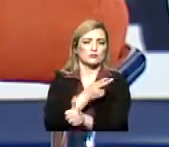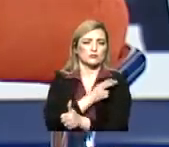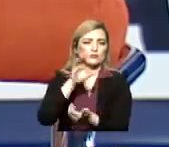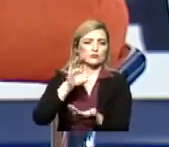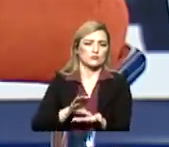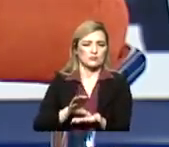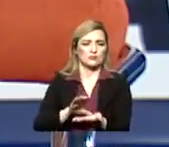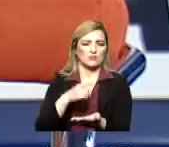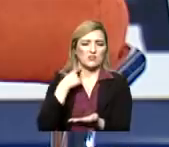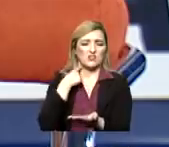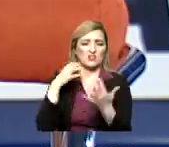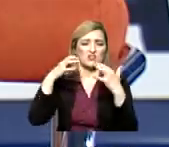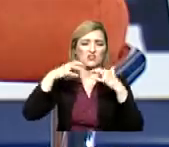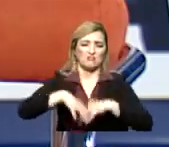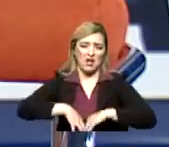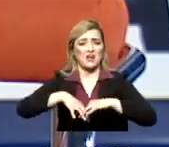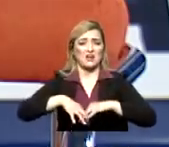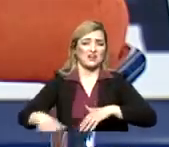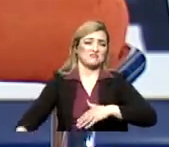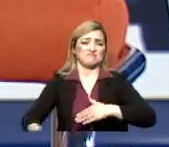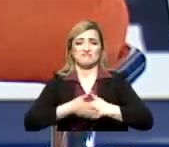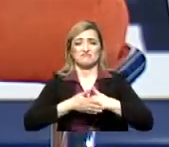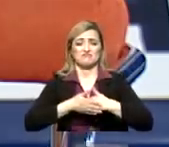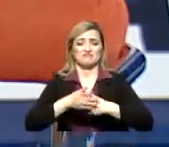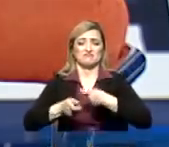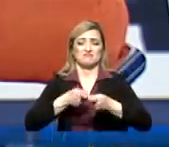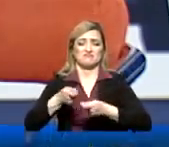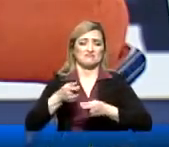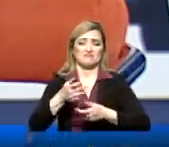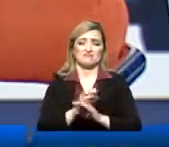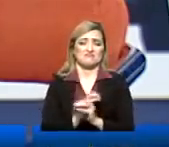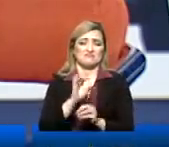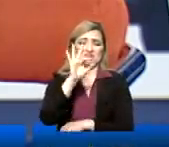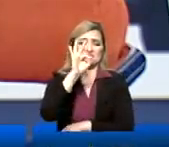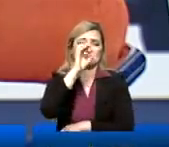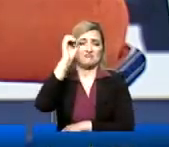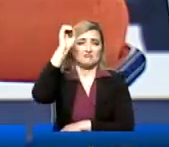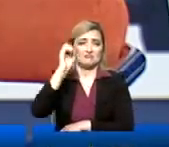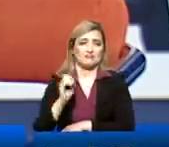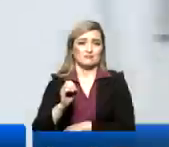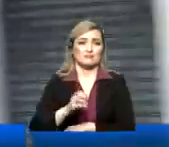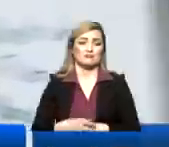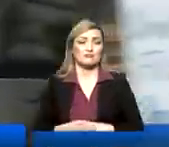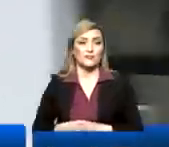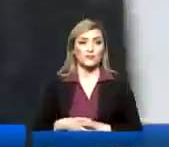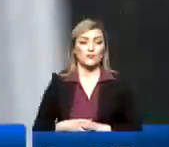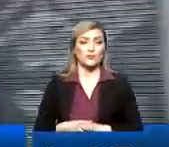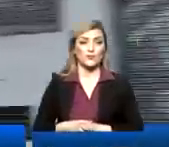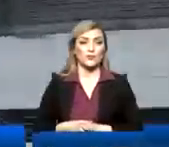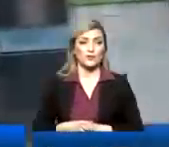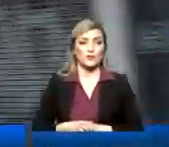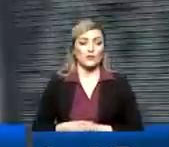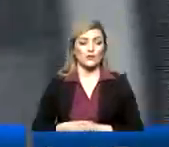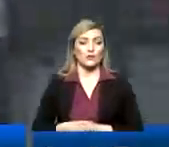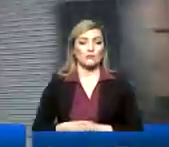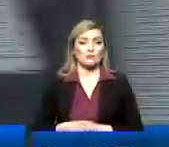Universidad Central cerraron definitivamente sus puertas debido a que las ventas se redujeron en un 90%. En